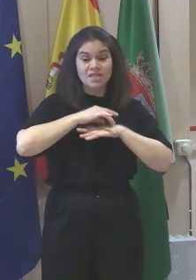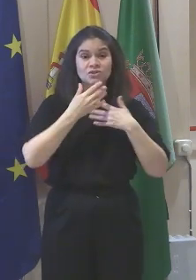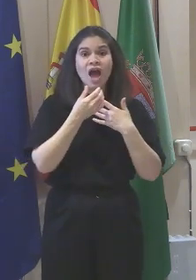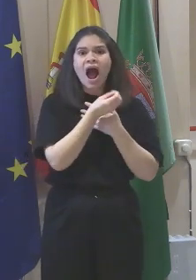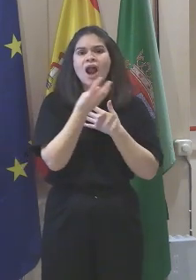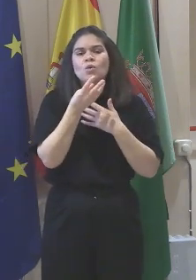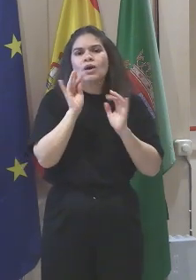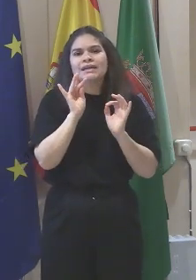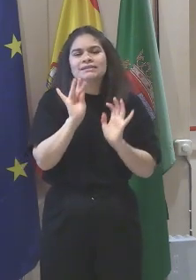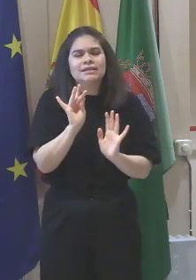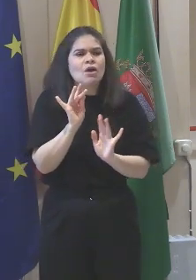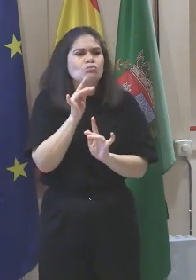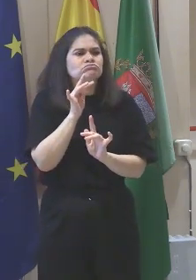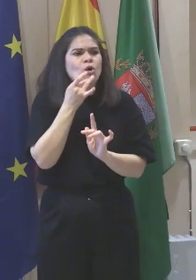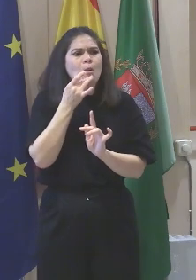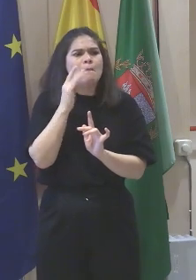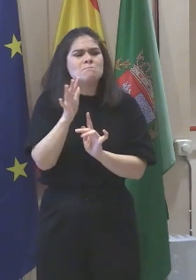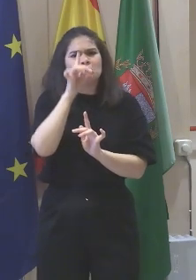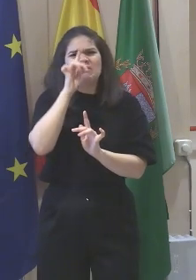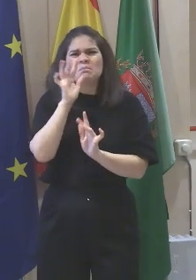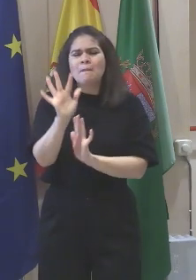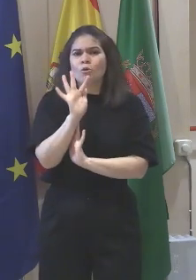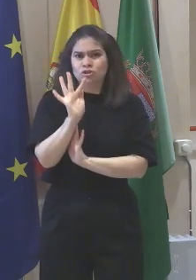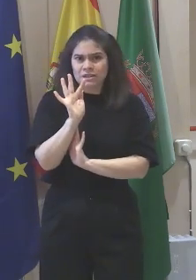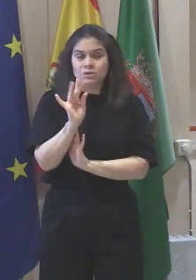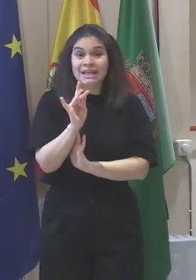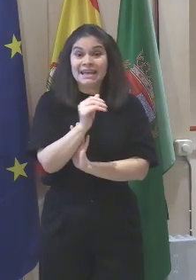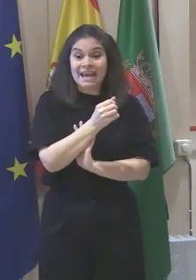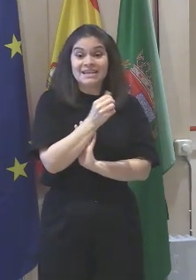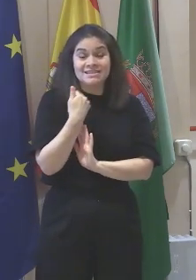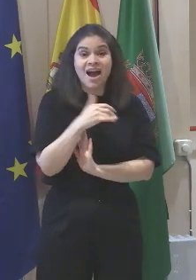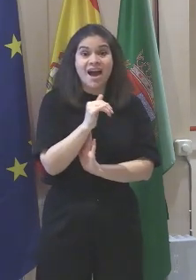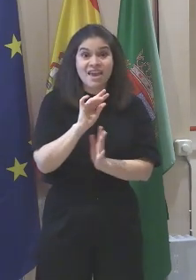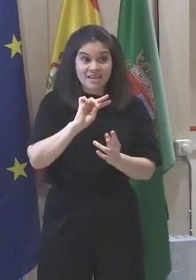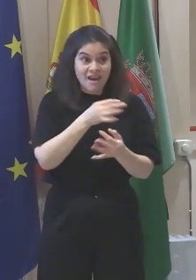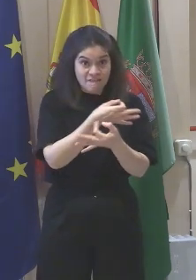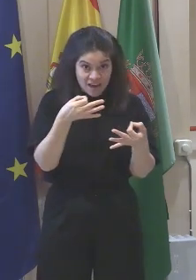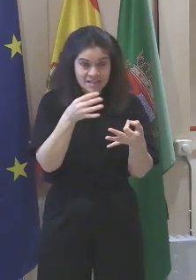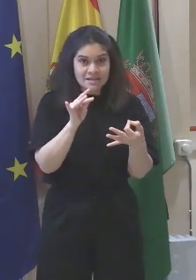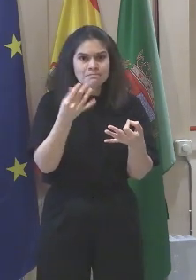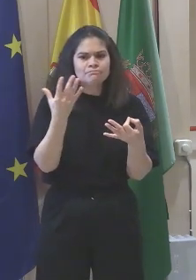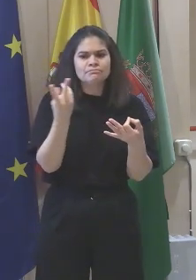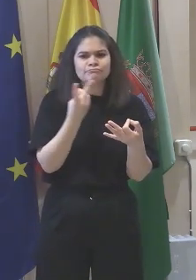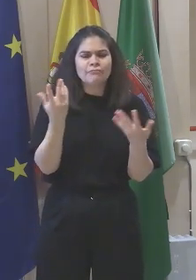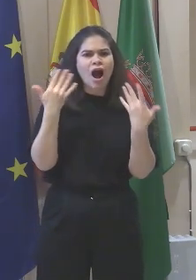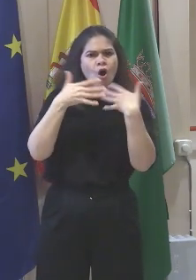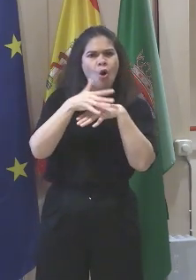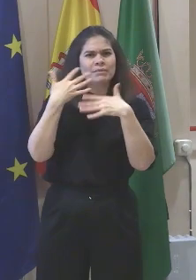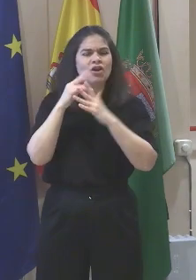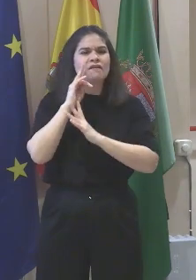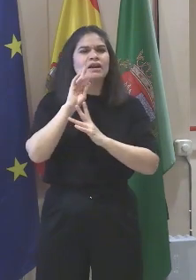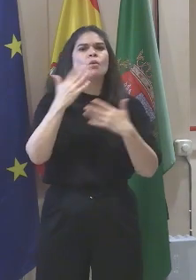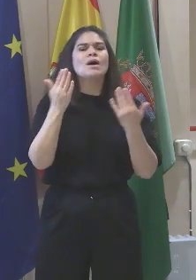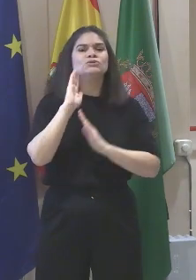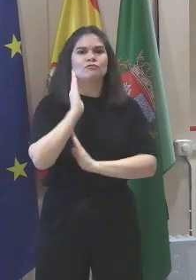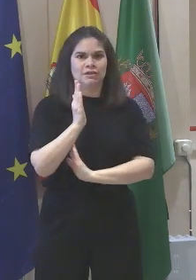de seguridad más positivo y que tienen cierta eficacia, vamos a combinarlos y vamos a ver su efecto. Hay otro